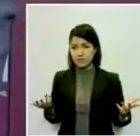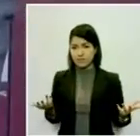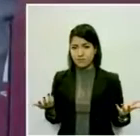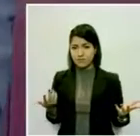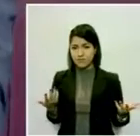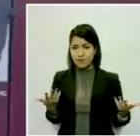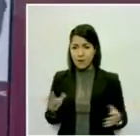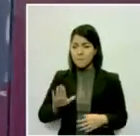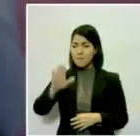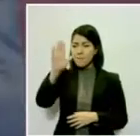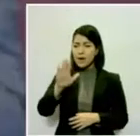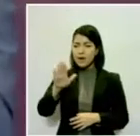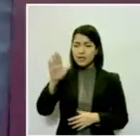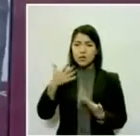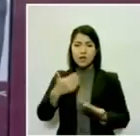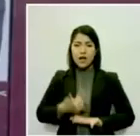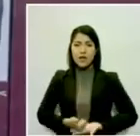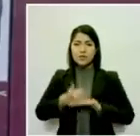la panacea, eran